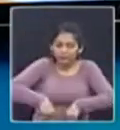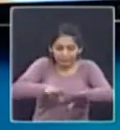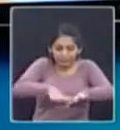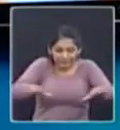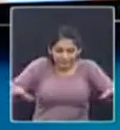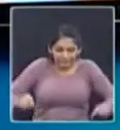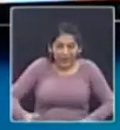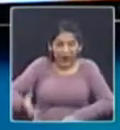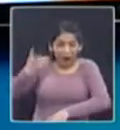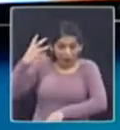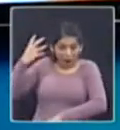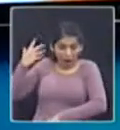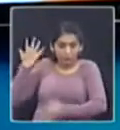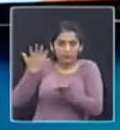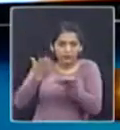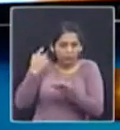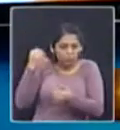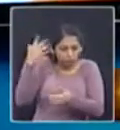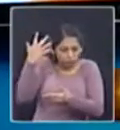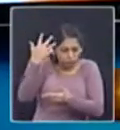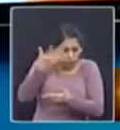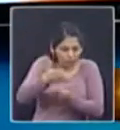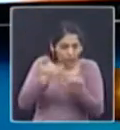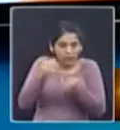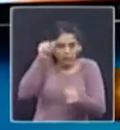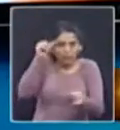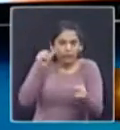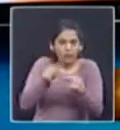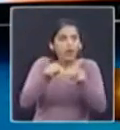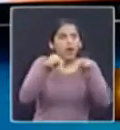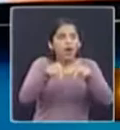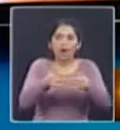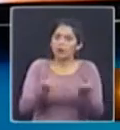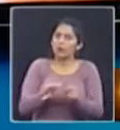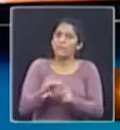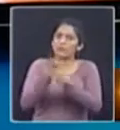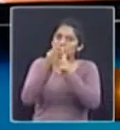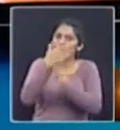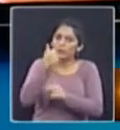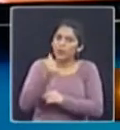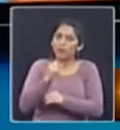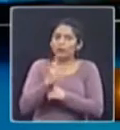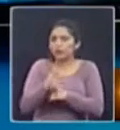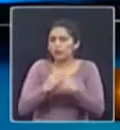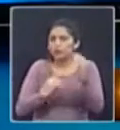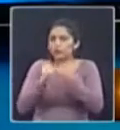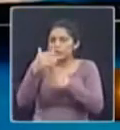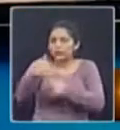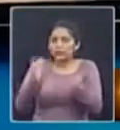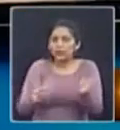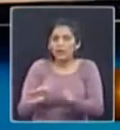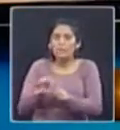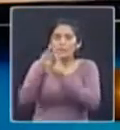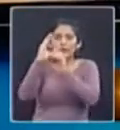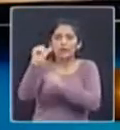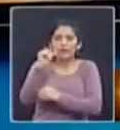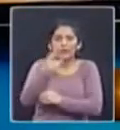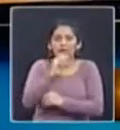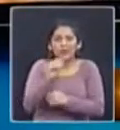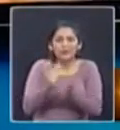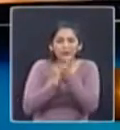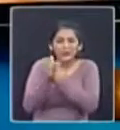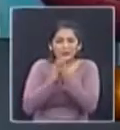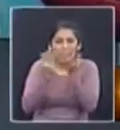ciudad hemos destinado ciertos espacios público como en este caso la calle panamá y convertirlos en espacio de arte de